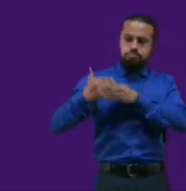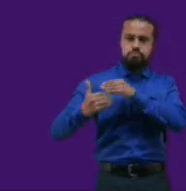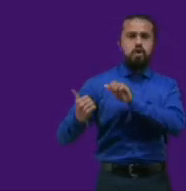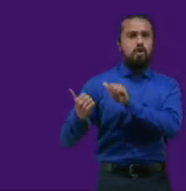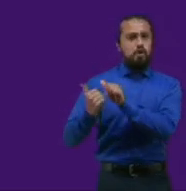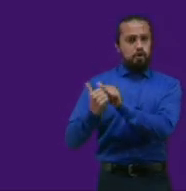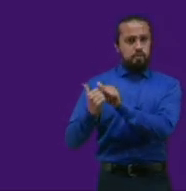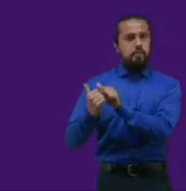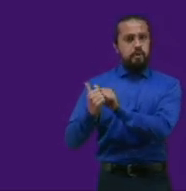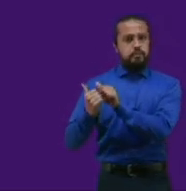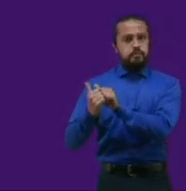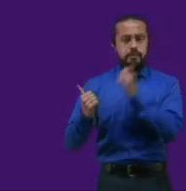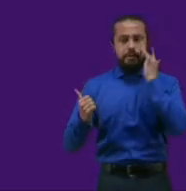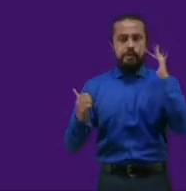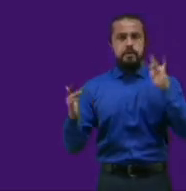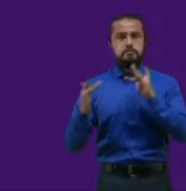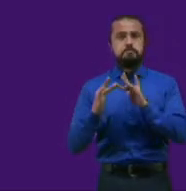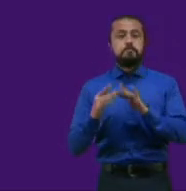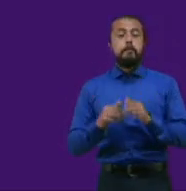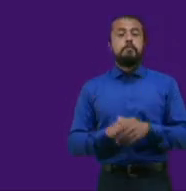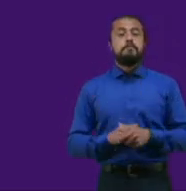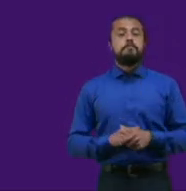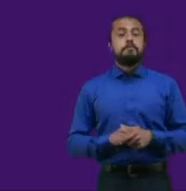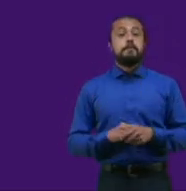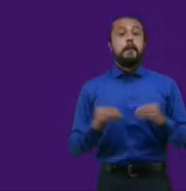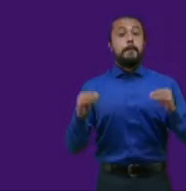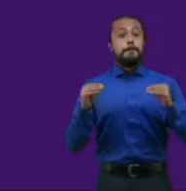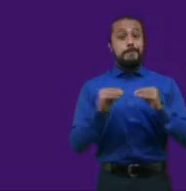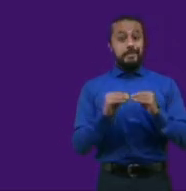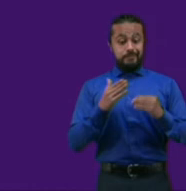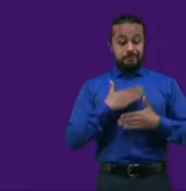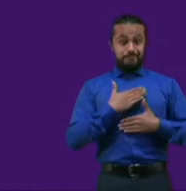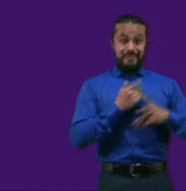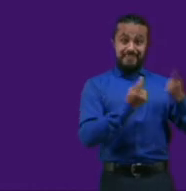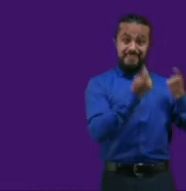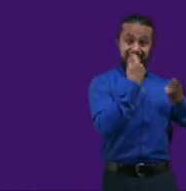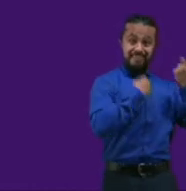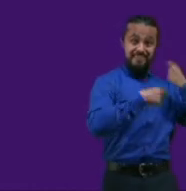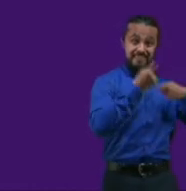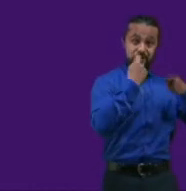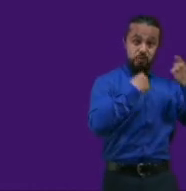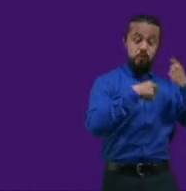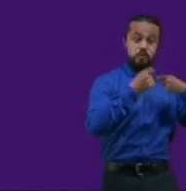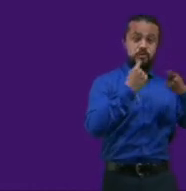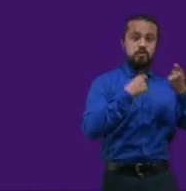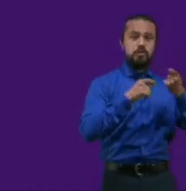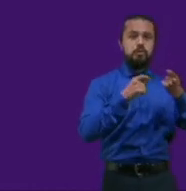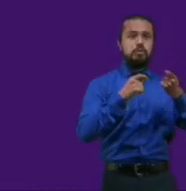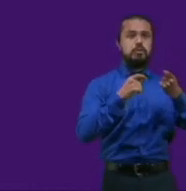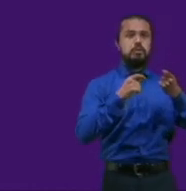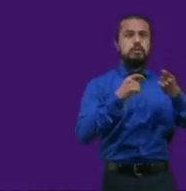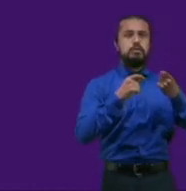cosa es, pues, nosotros tener un negocio exitoso, funcionando, creciendo a doble dígito,